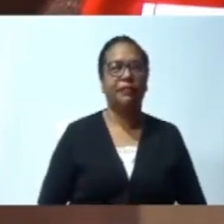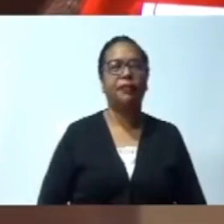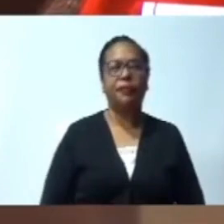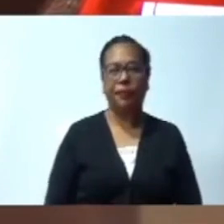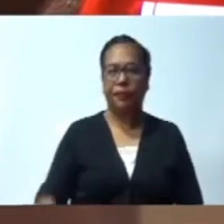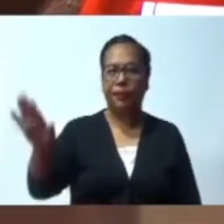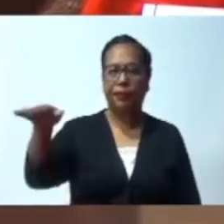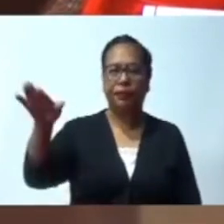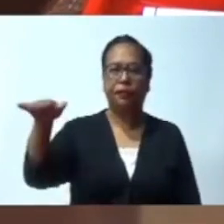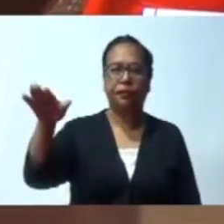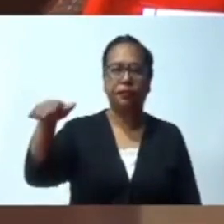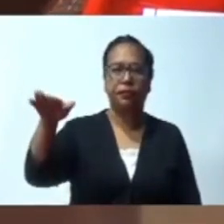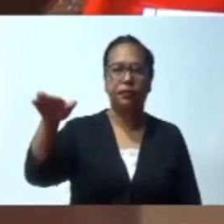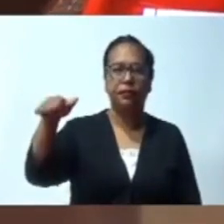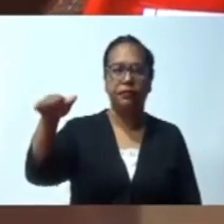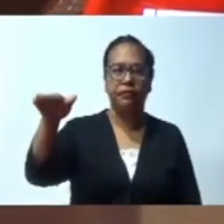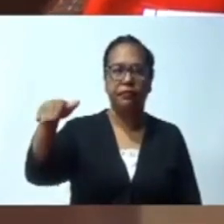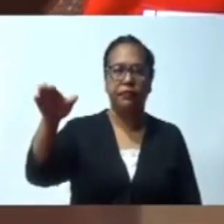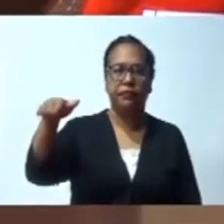Señores,